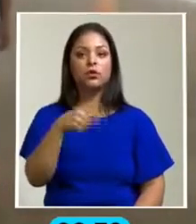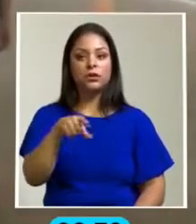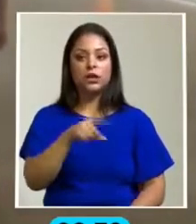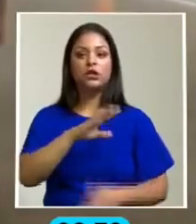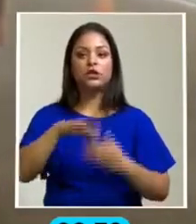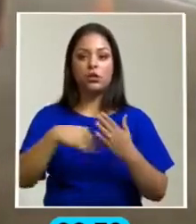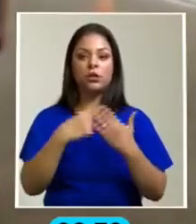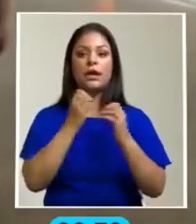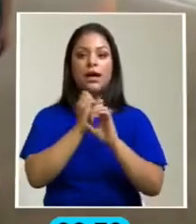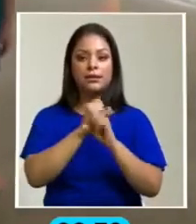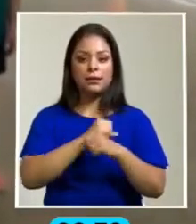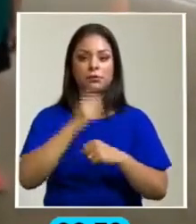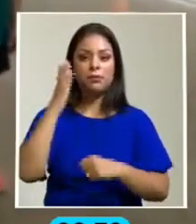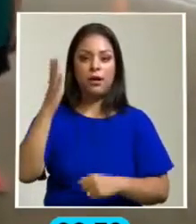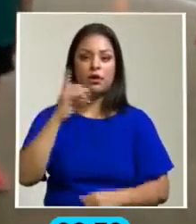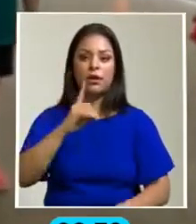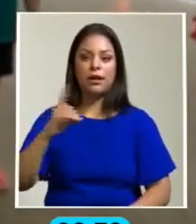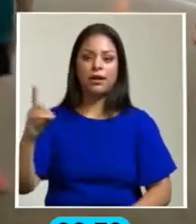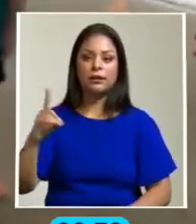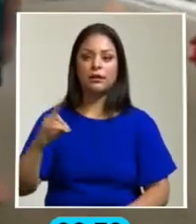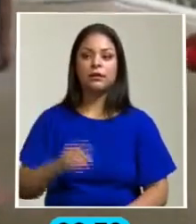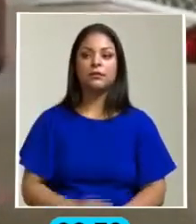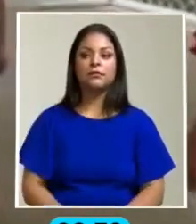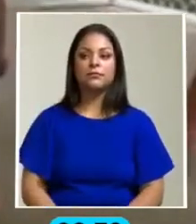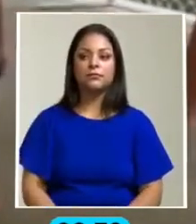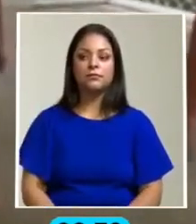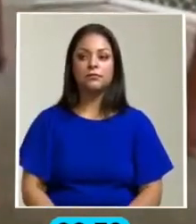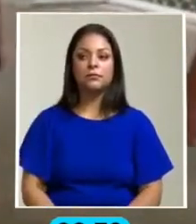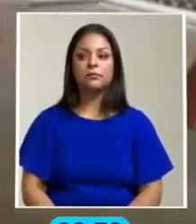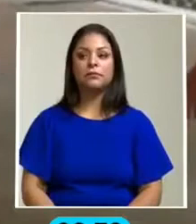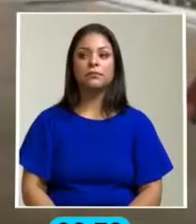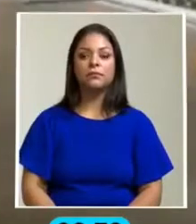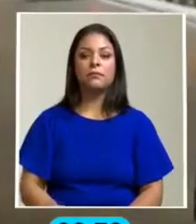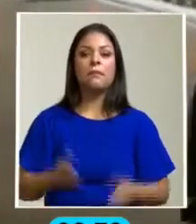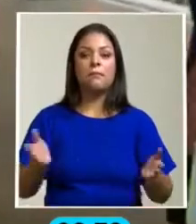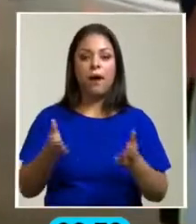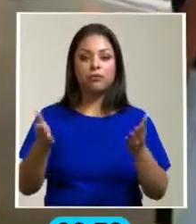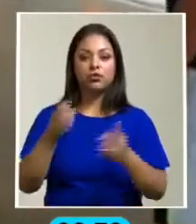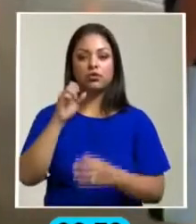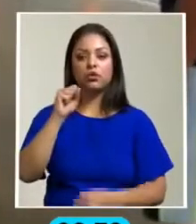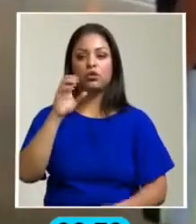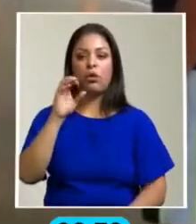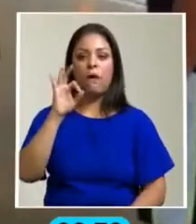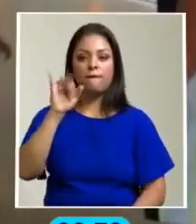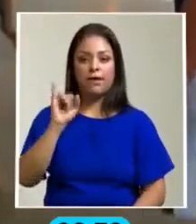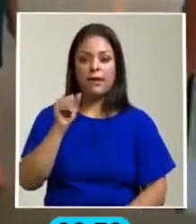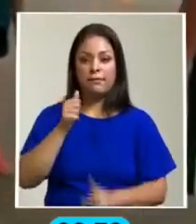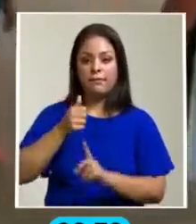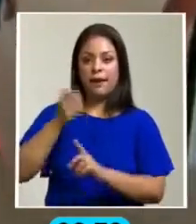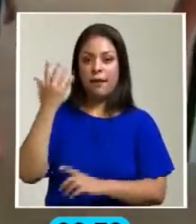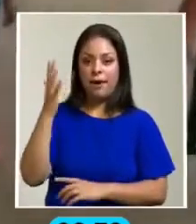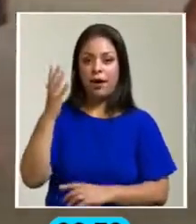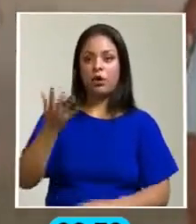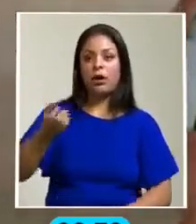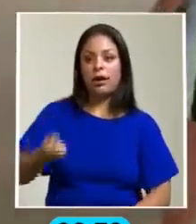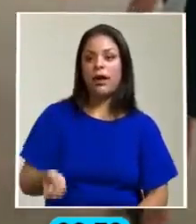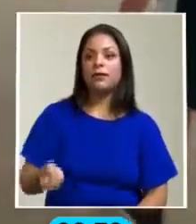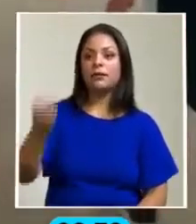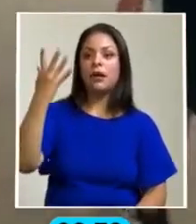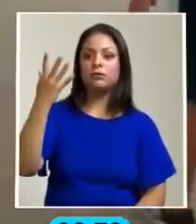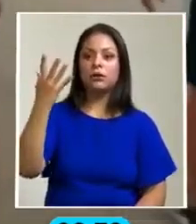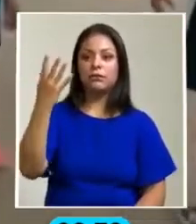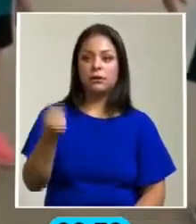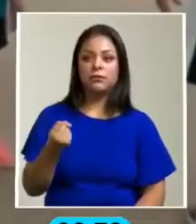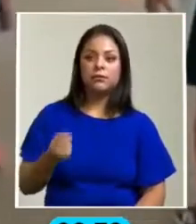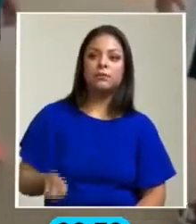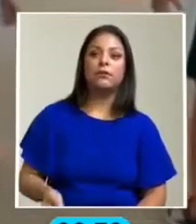apañamos. Todos, vamos Sofi, con esa mano, lanzamos y apañamos. Lance, hacia arriba fuerte,